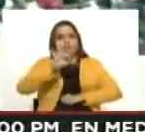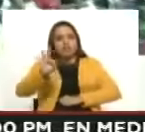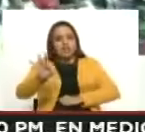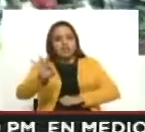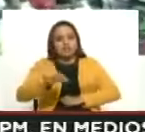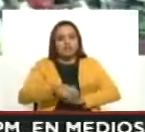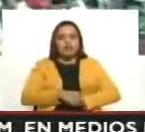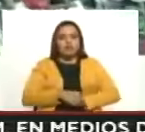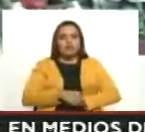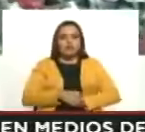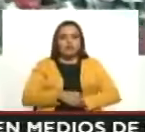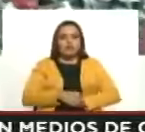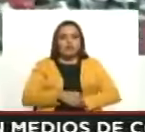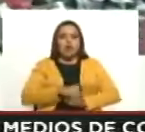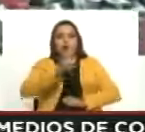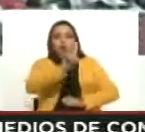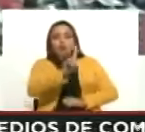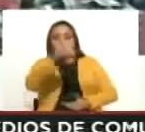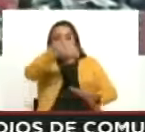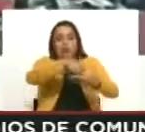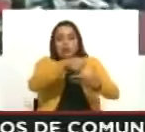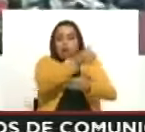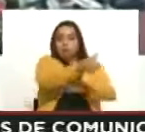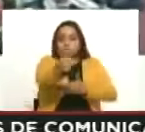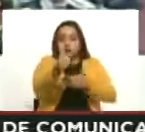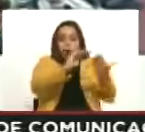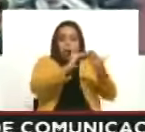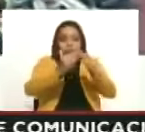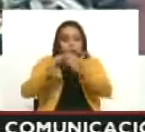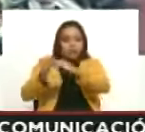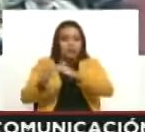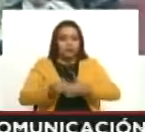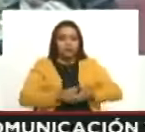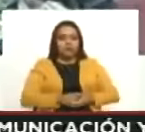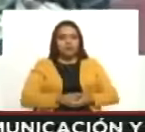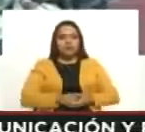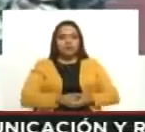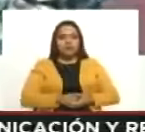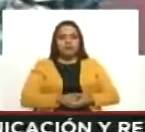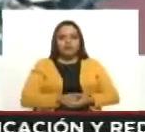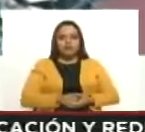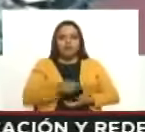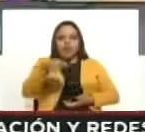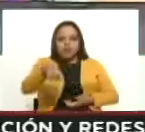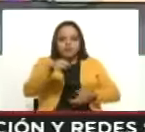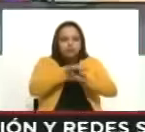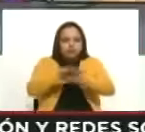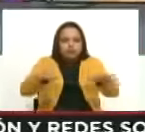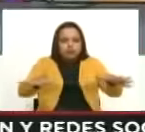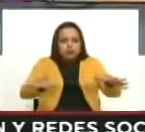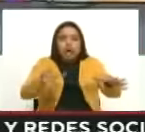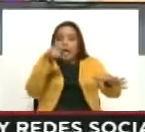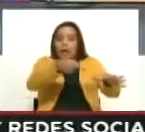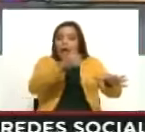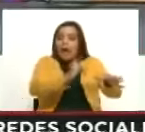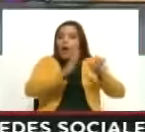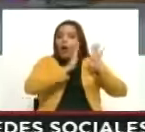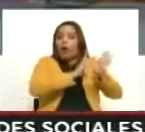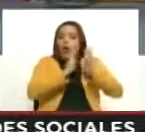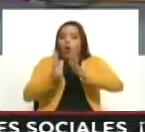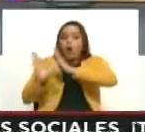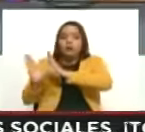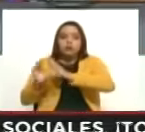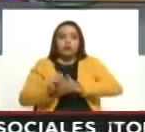2.653, una por cada comunidad en el territorio. Eso va a tener una estructura